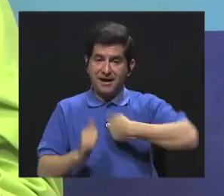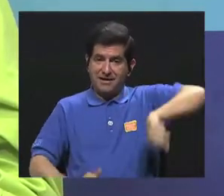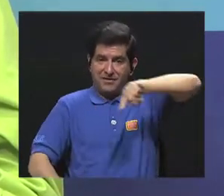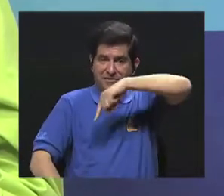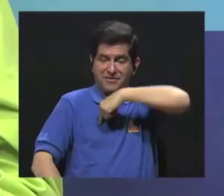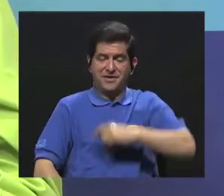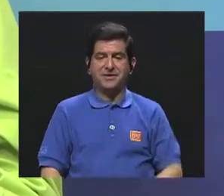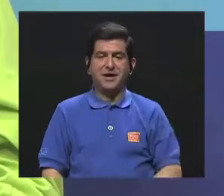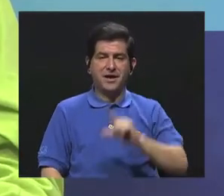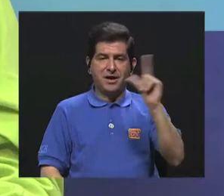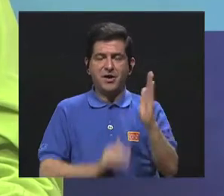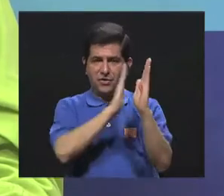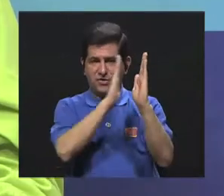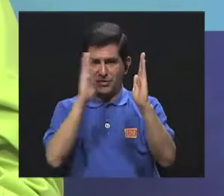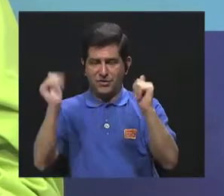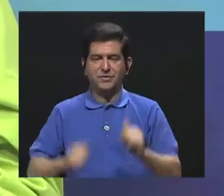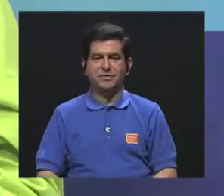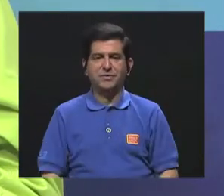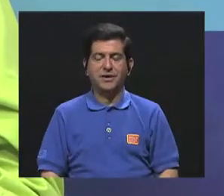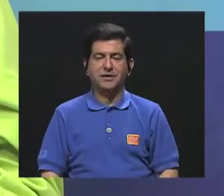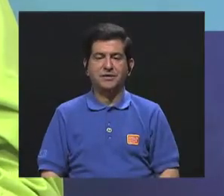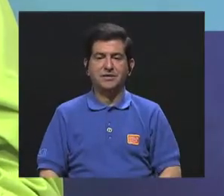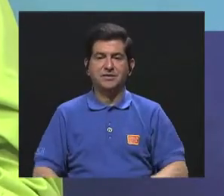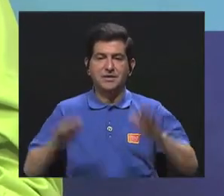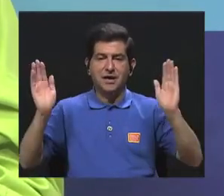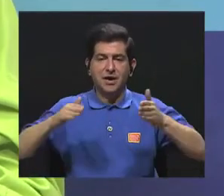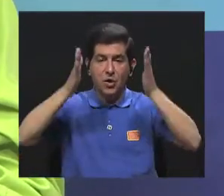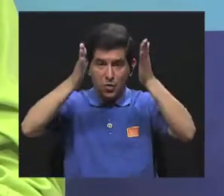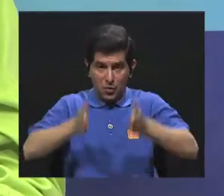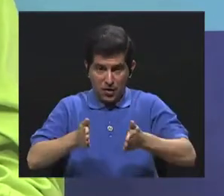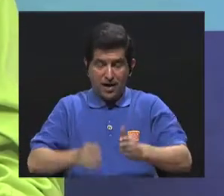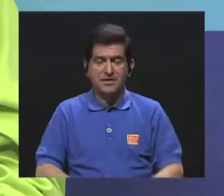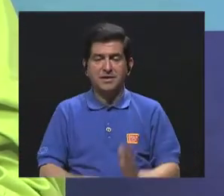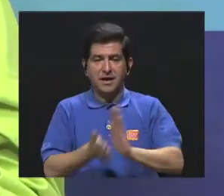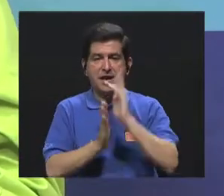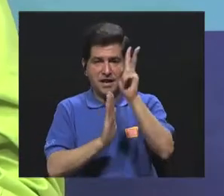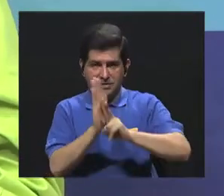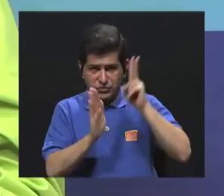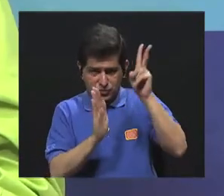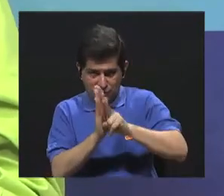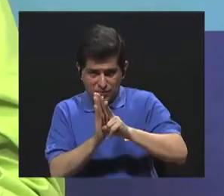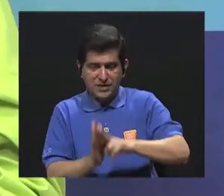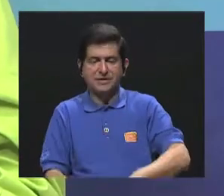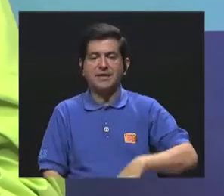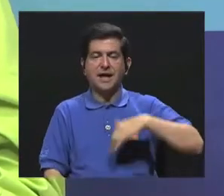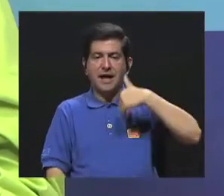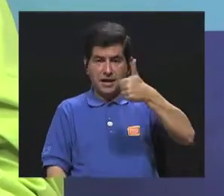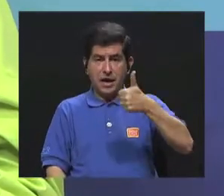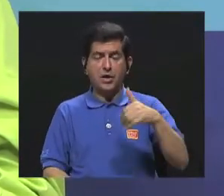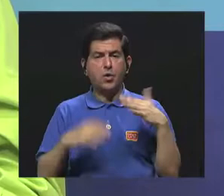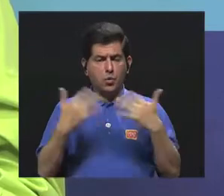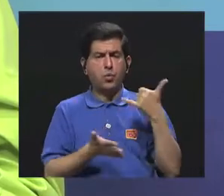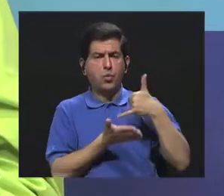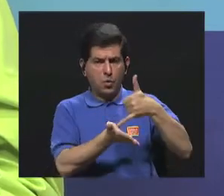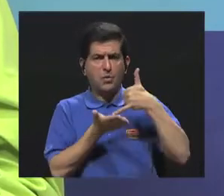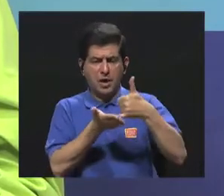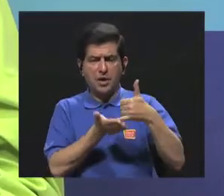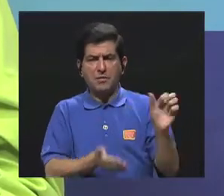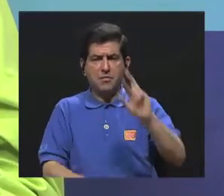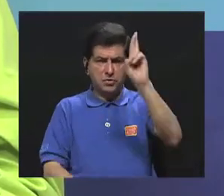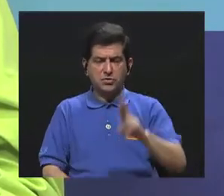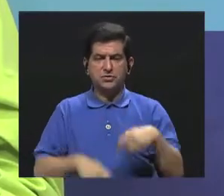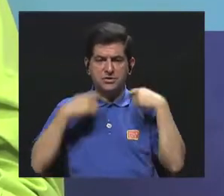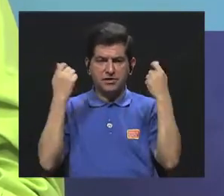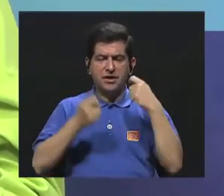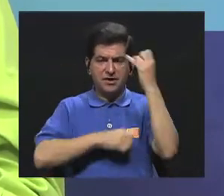en Lunes de Cinemateca. Los Volátiles, el documental que ganó bastantes premios en el Costa Rica Festival Internacional